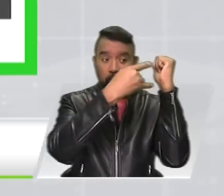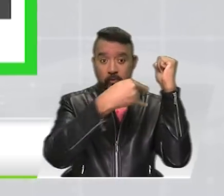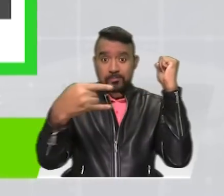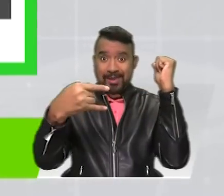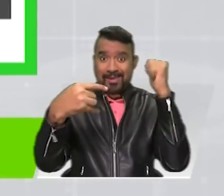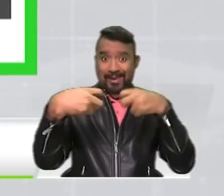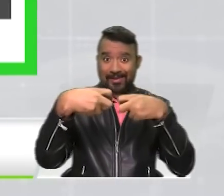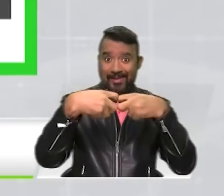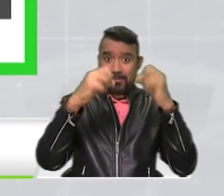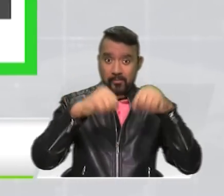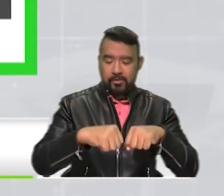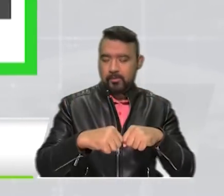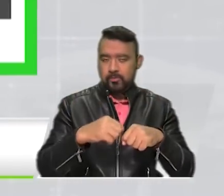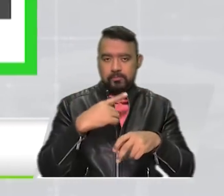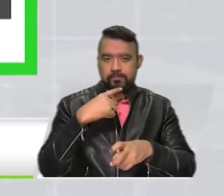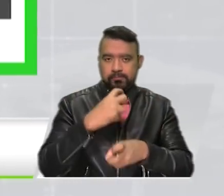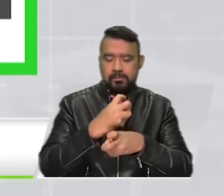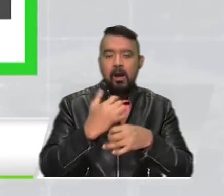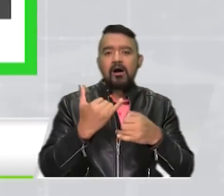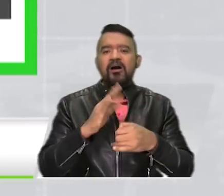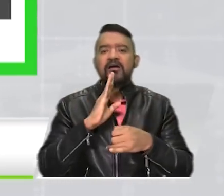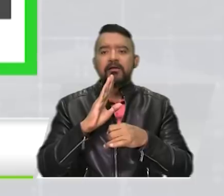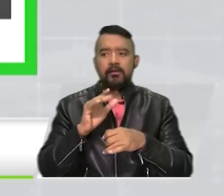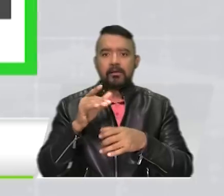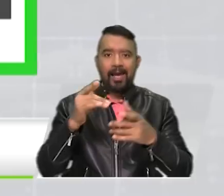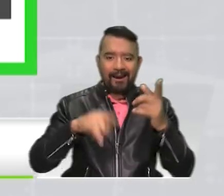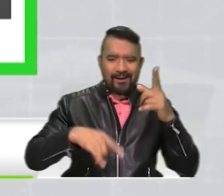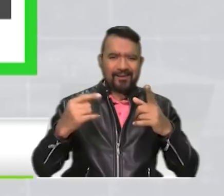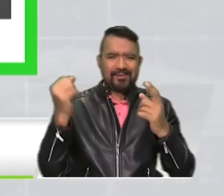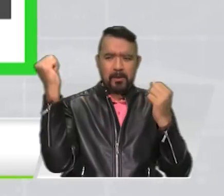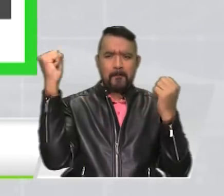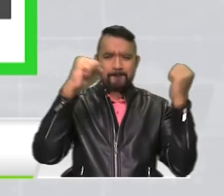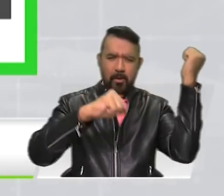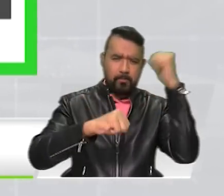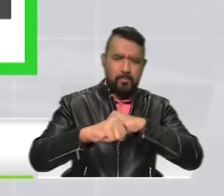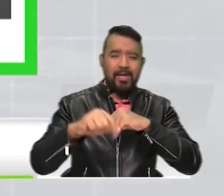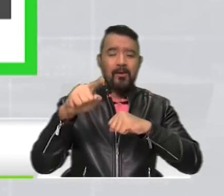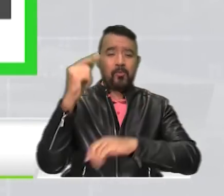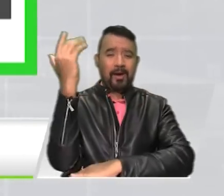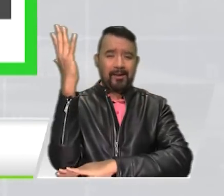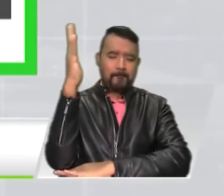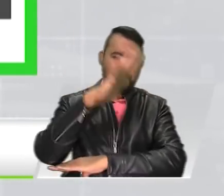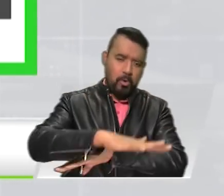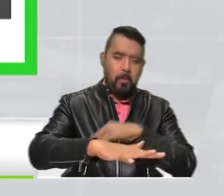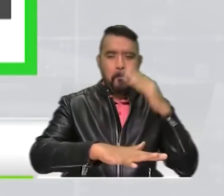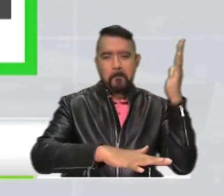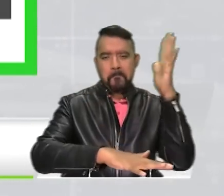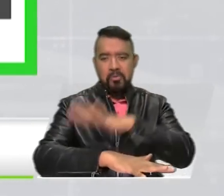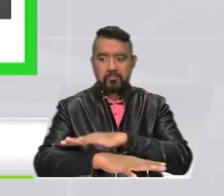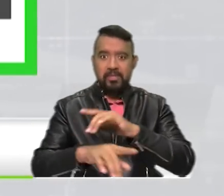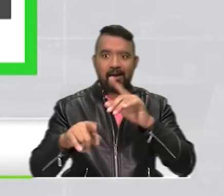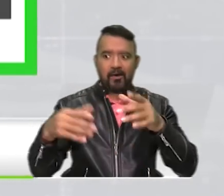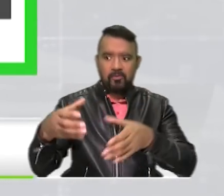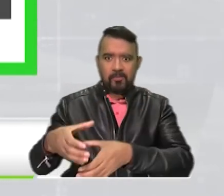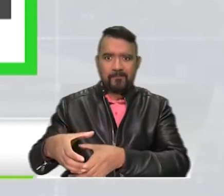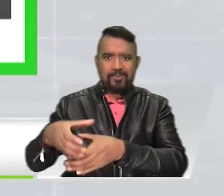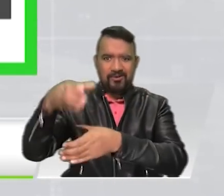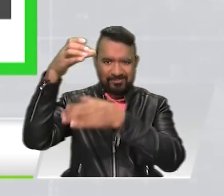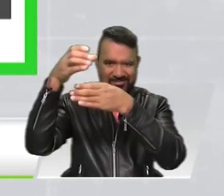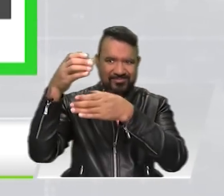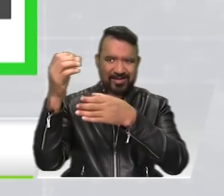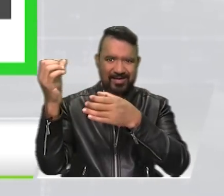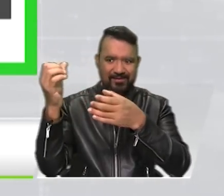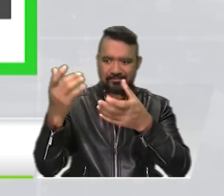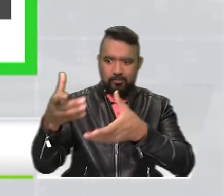operativo se encuentra en el punto retirando el material vegetal reponiendo la postería afectada y levantando